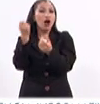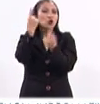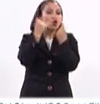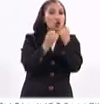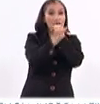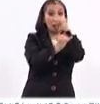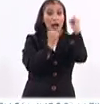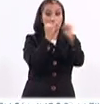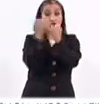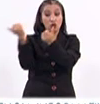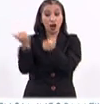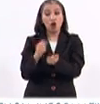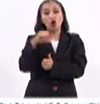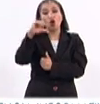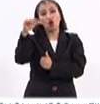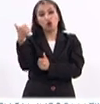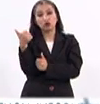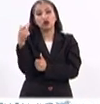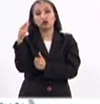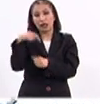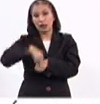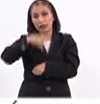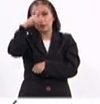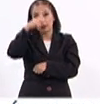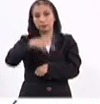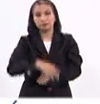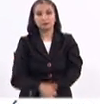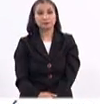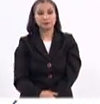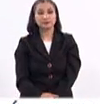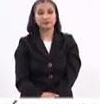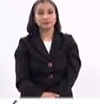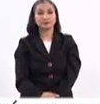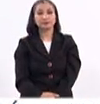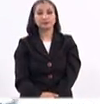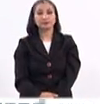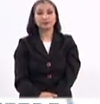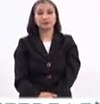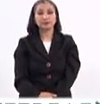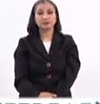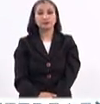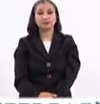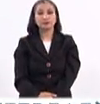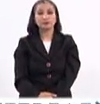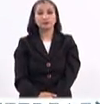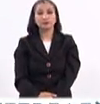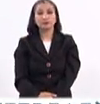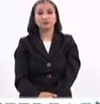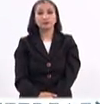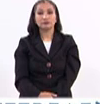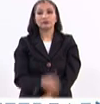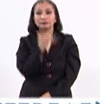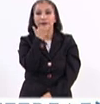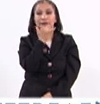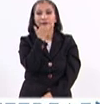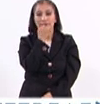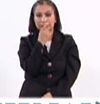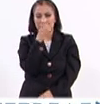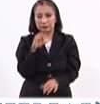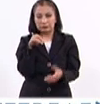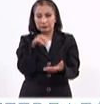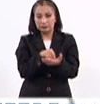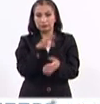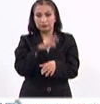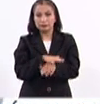son internacionales y otros son nacionales. ¿Y cuál tenemos? Perdón, iba a